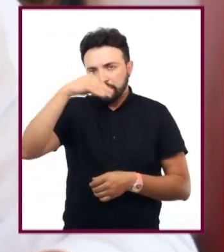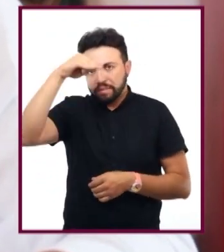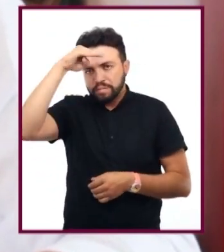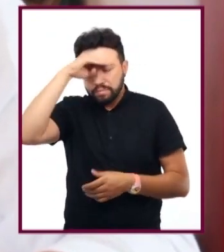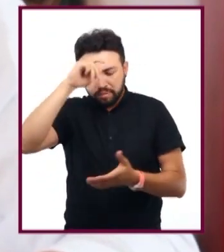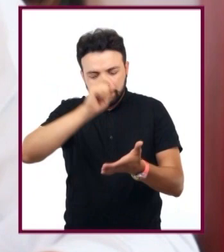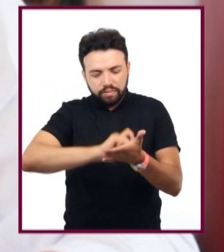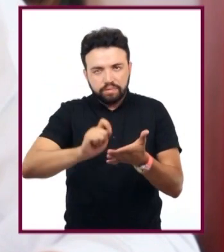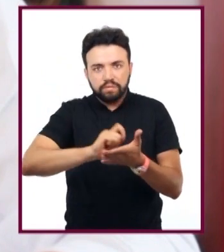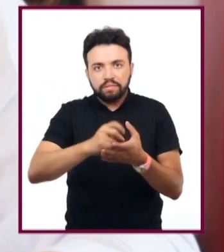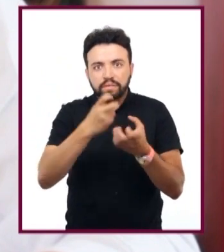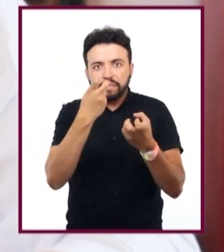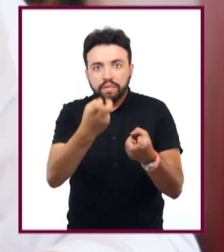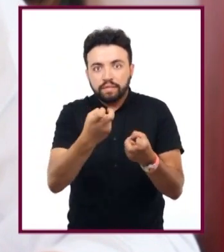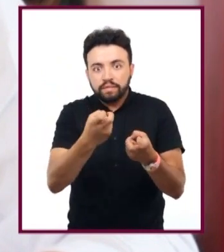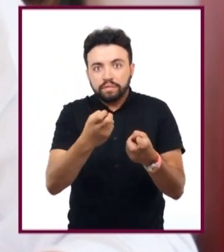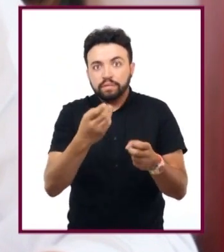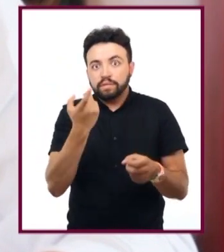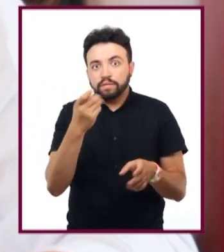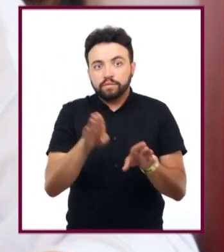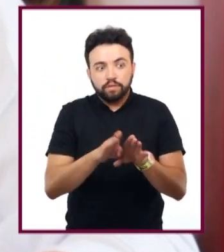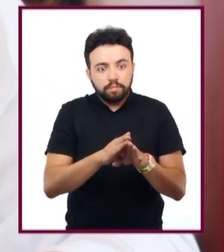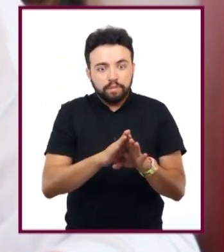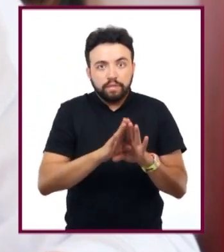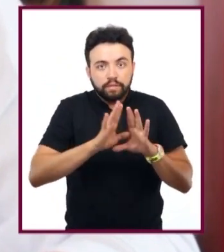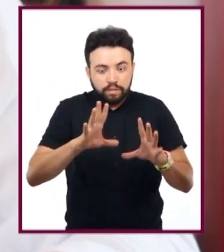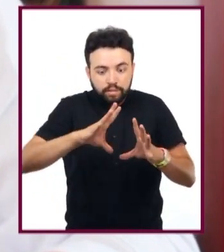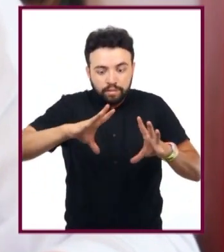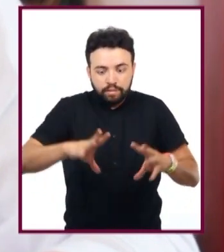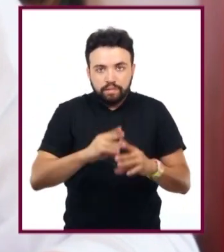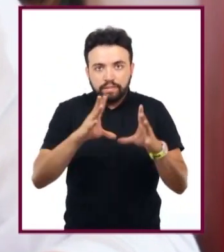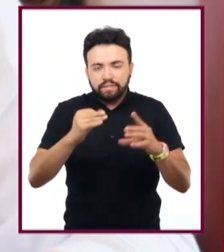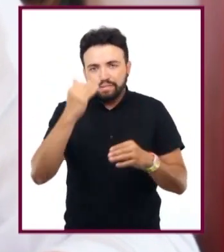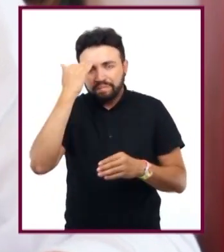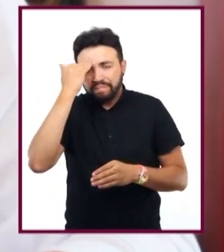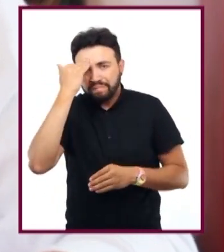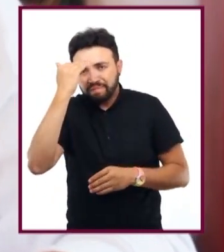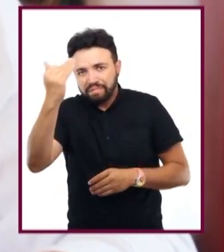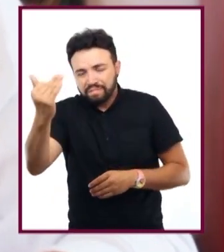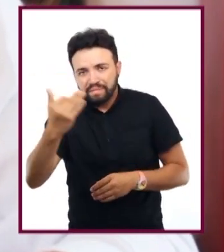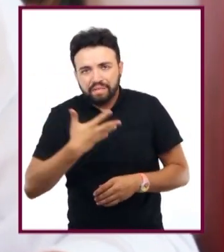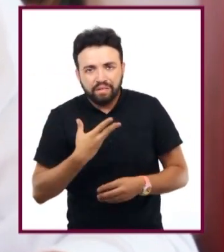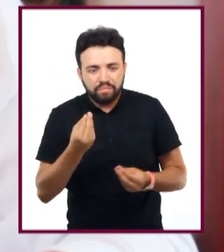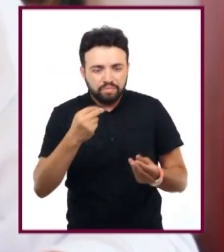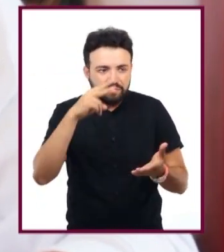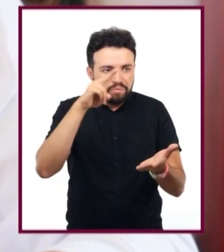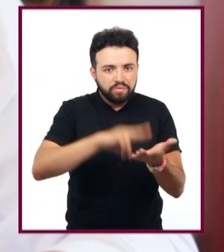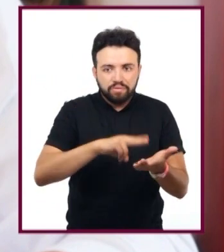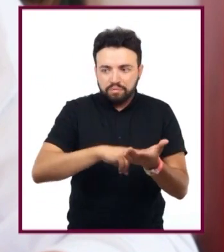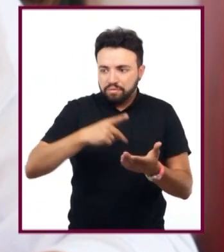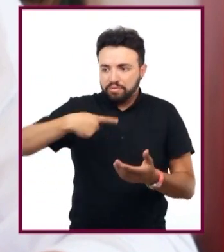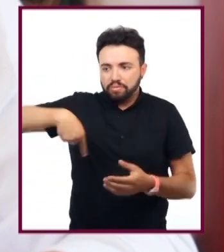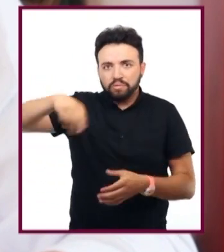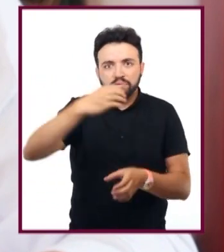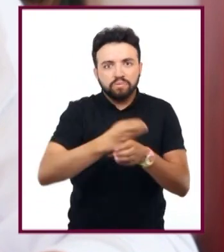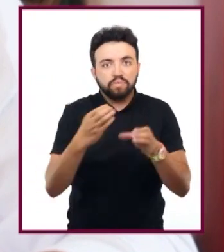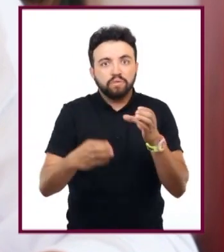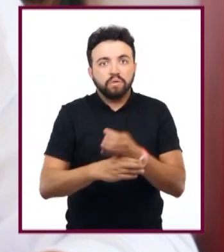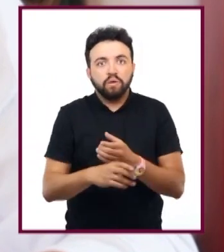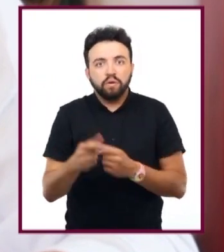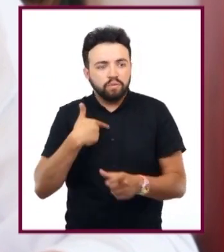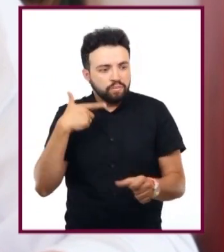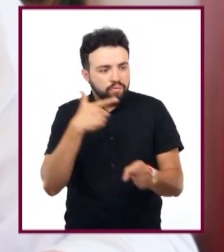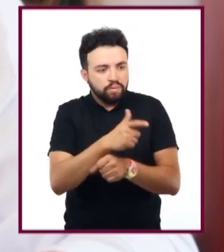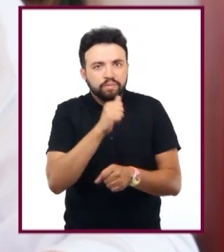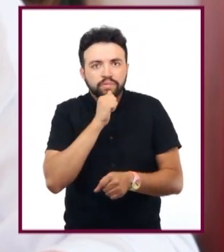dejaron. Jamás hubiera pensado en escribir todo lo que hago en lo que espero a que llegue un suceso importante. Hacemos un montón de cosas